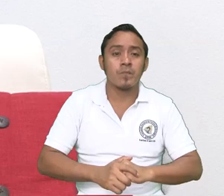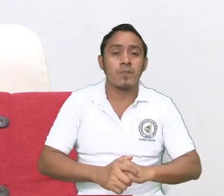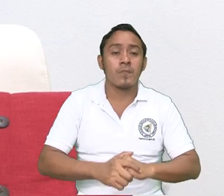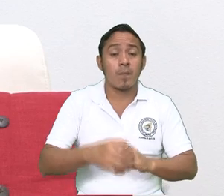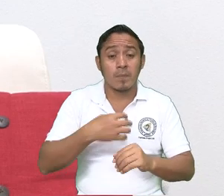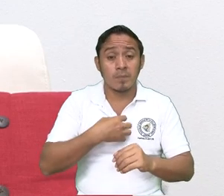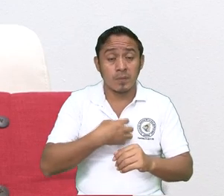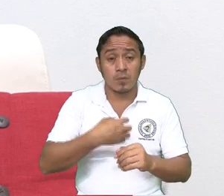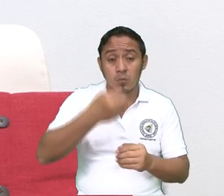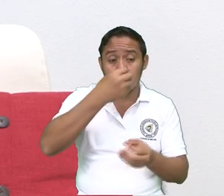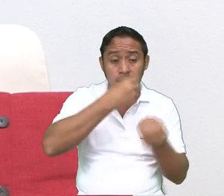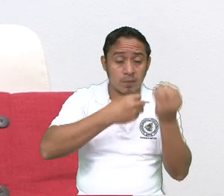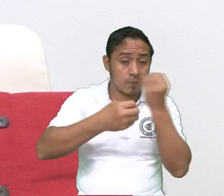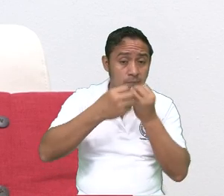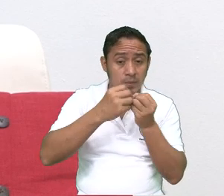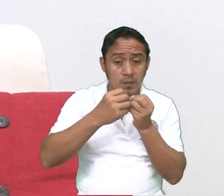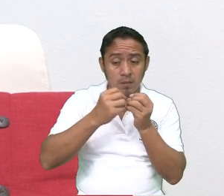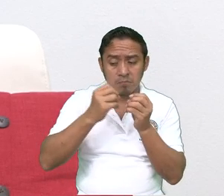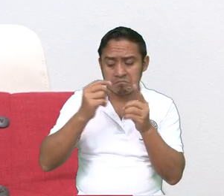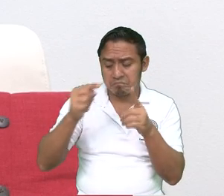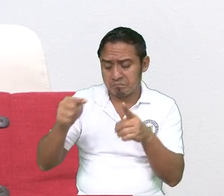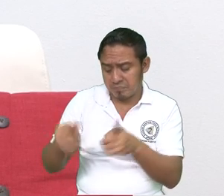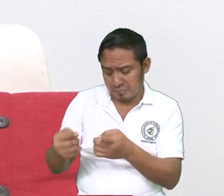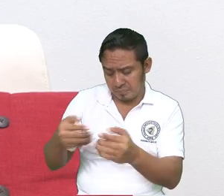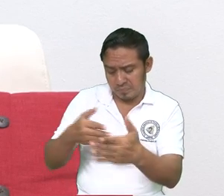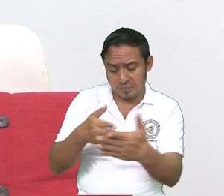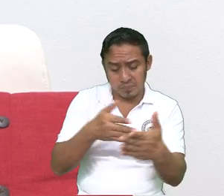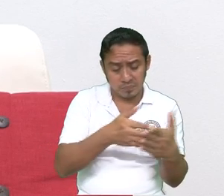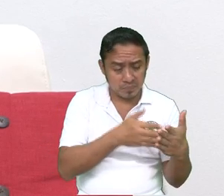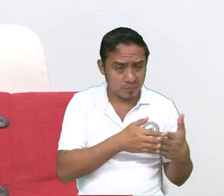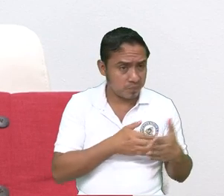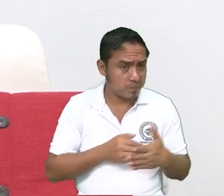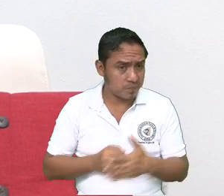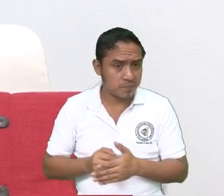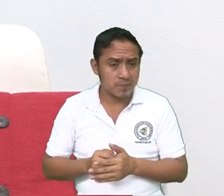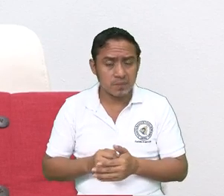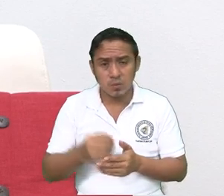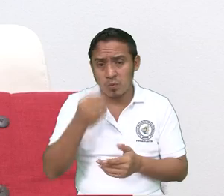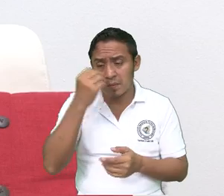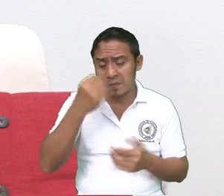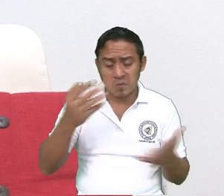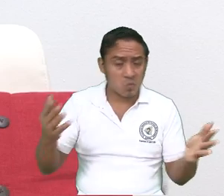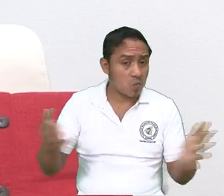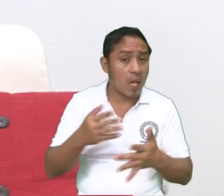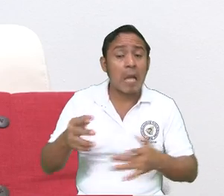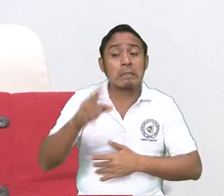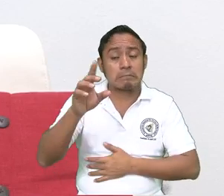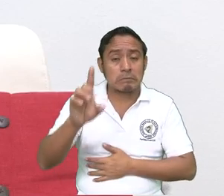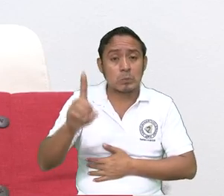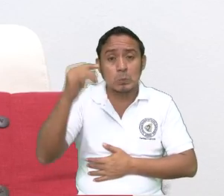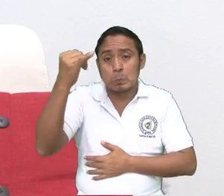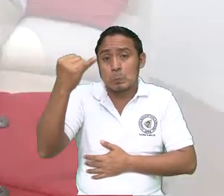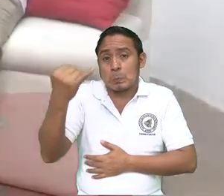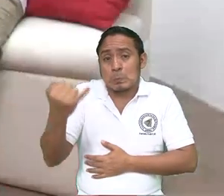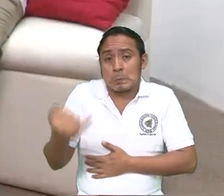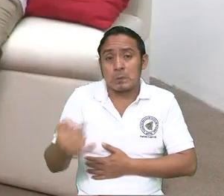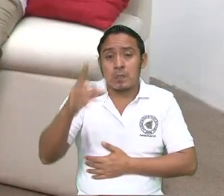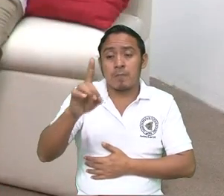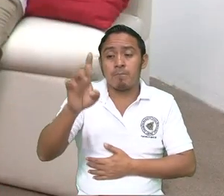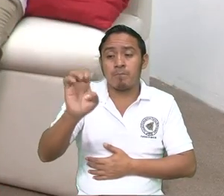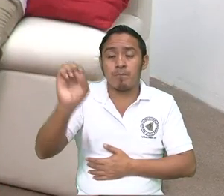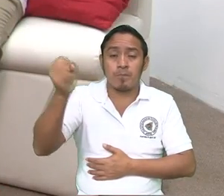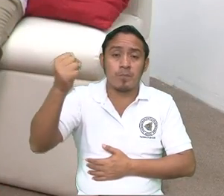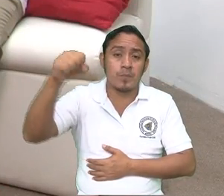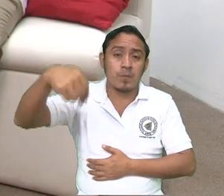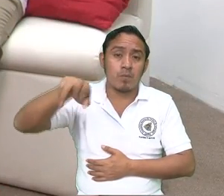alimentación se ha visto muy limitada pues y están cayendo en un proceso de nutrición entonces por desgracia a veces hay